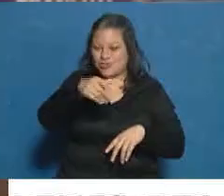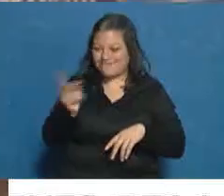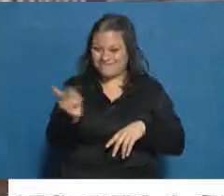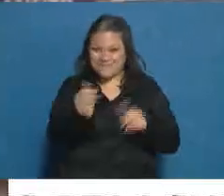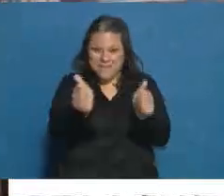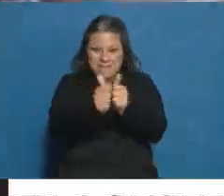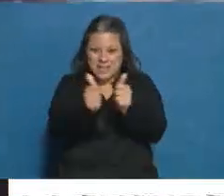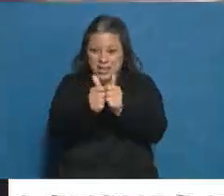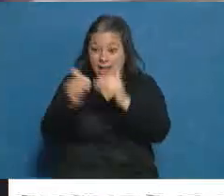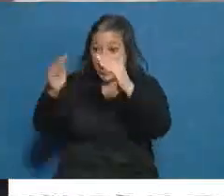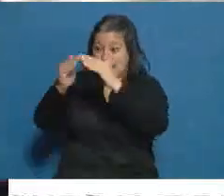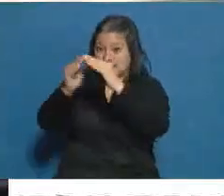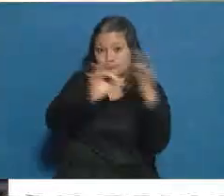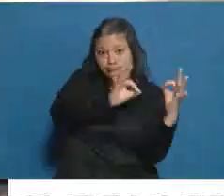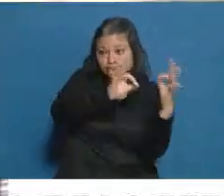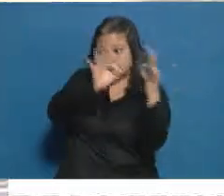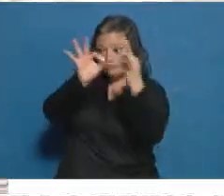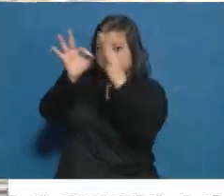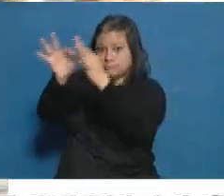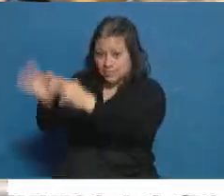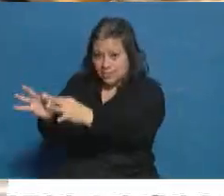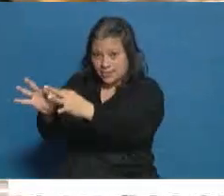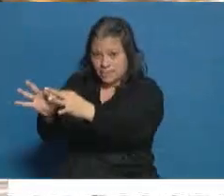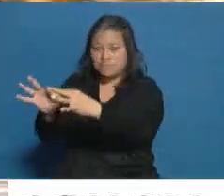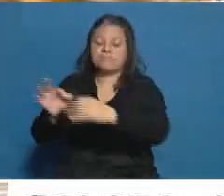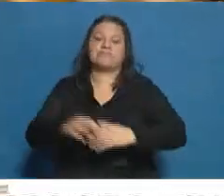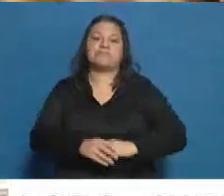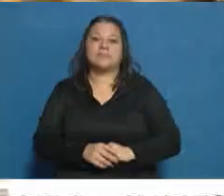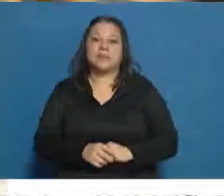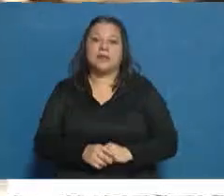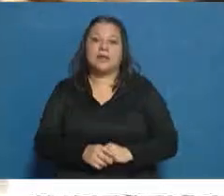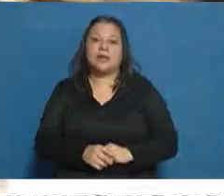matrimonio es quien llega hasta el domicilio, porque el propio